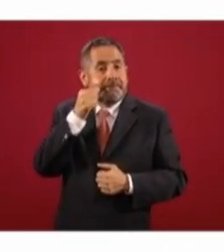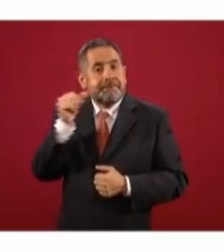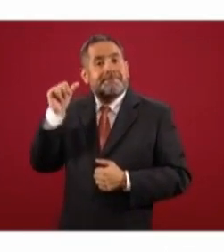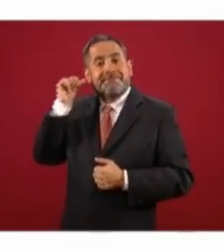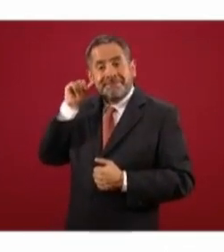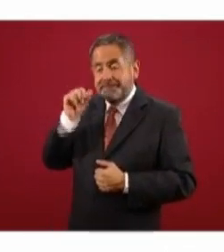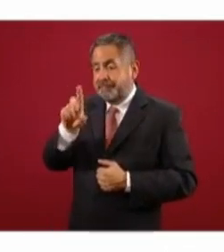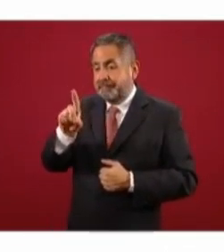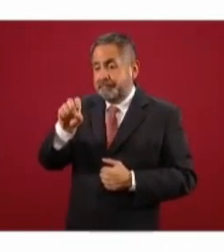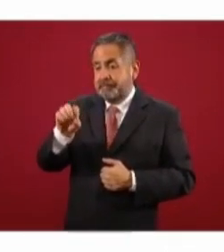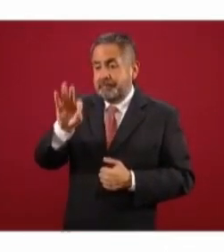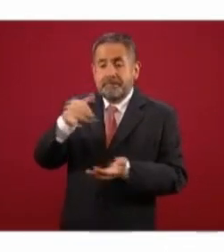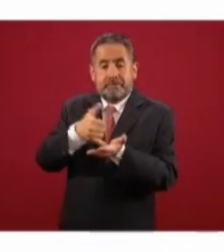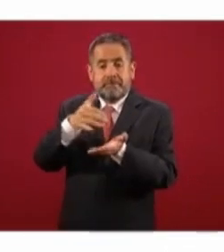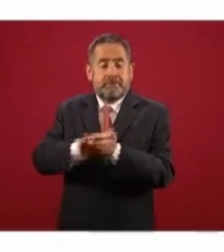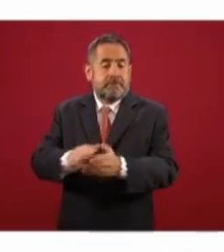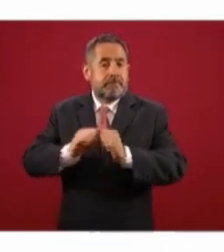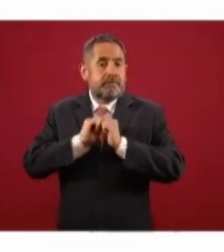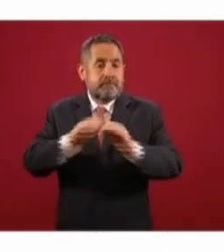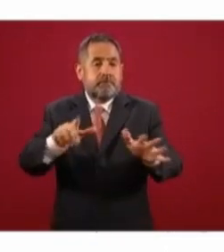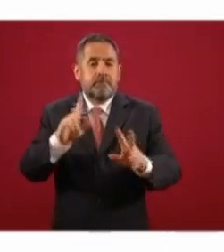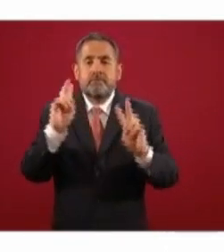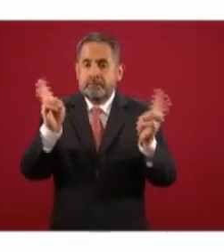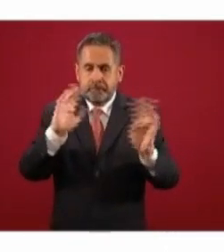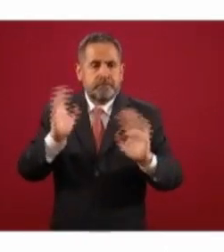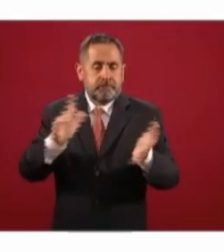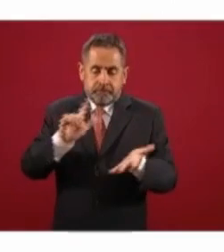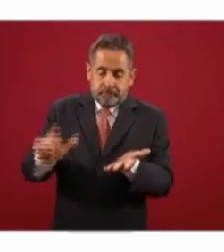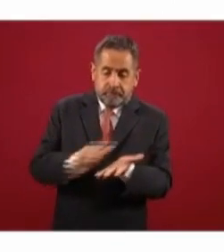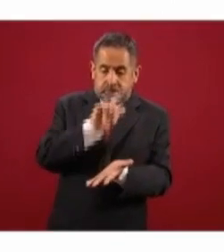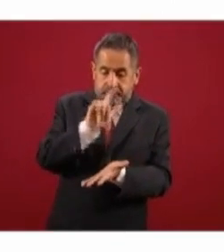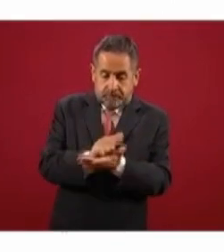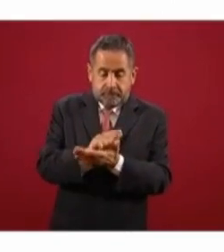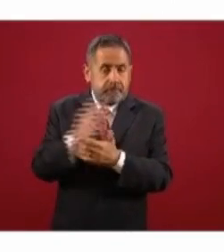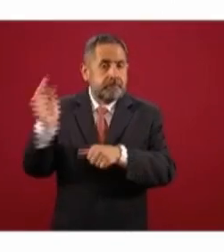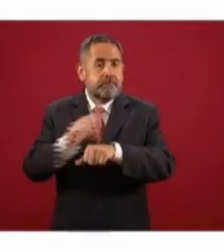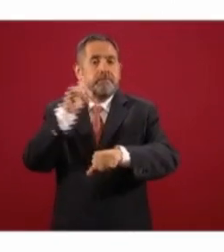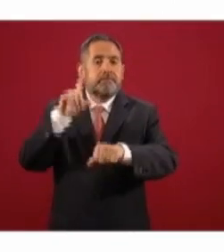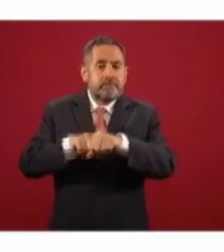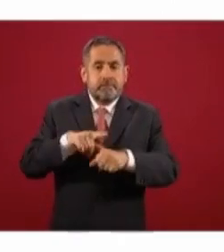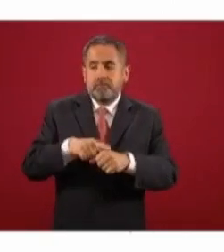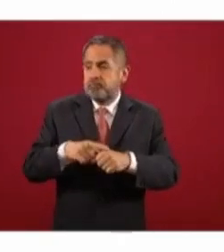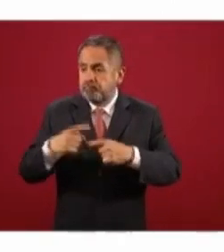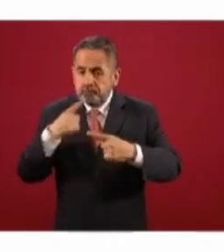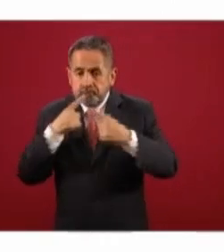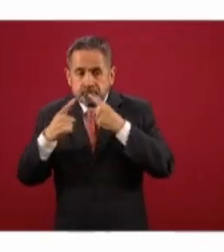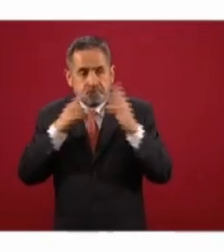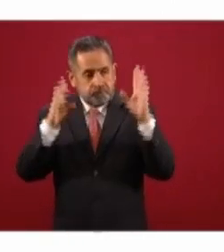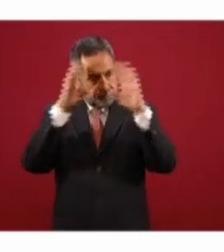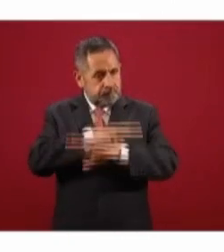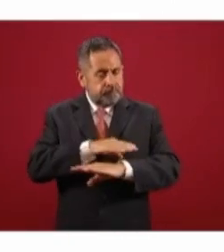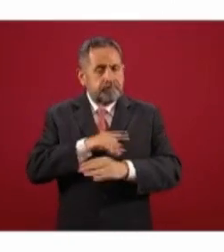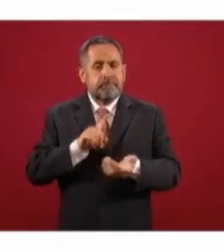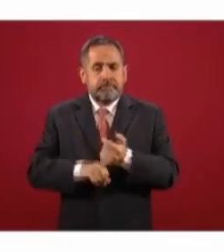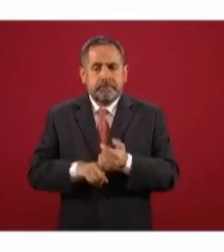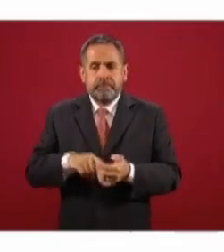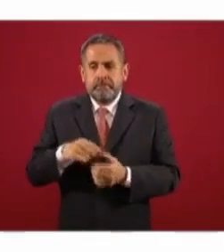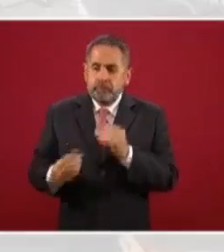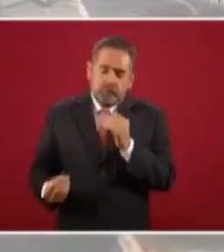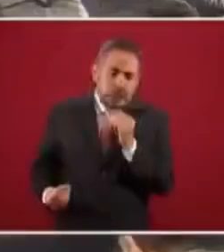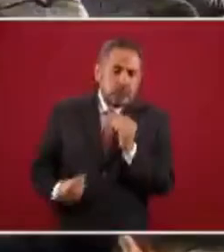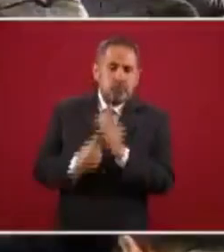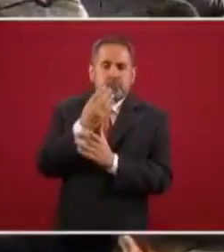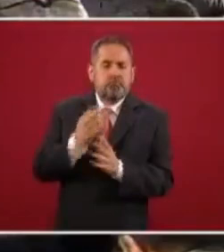Federación la Ley Orgánica del Centro Federal de Conciliación y Registro Laboral, que es la